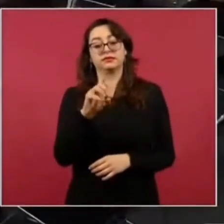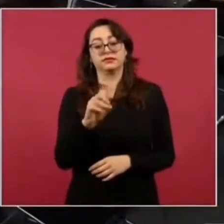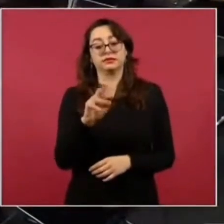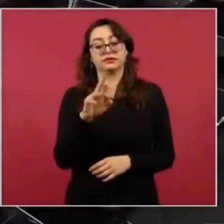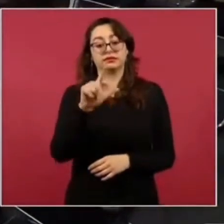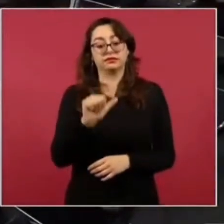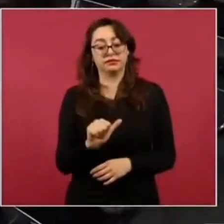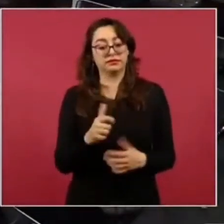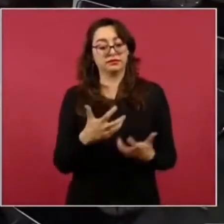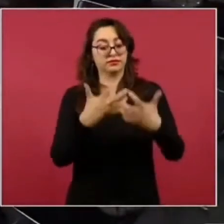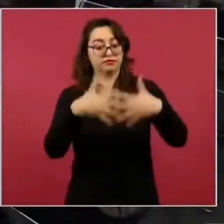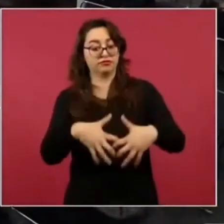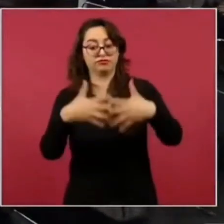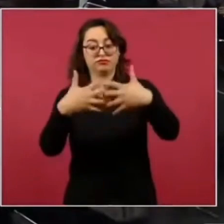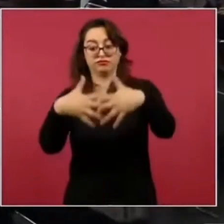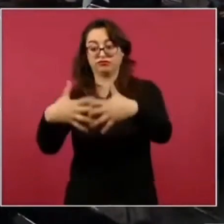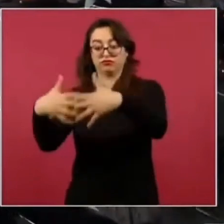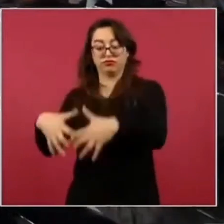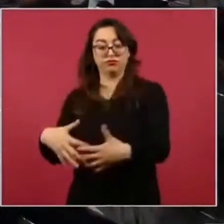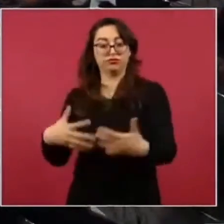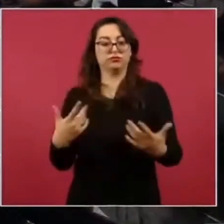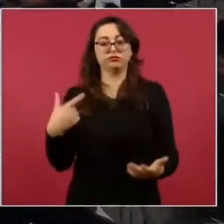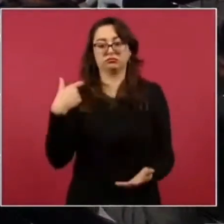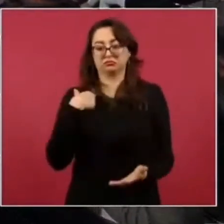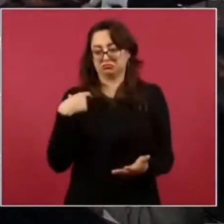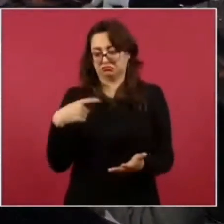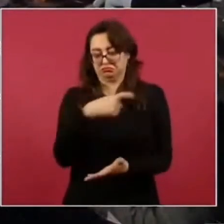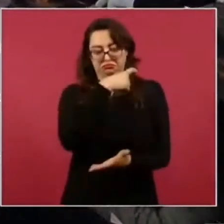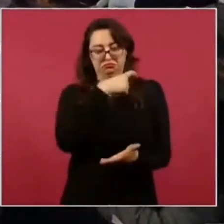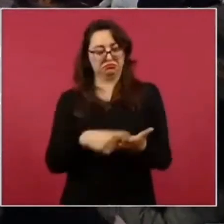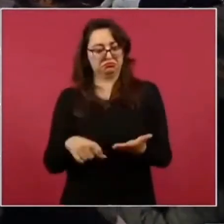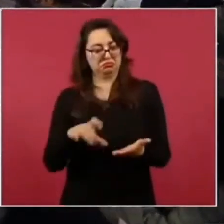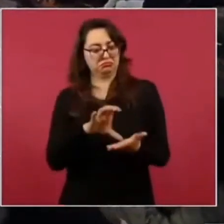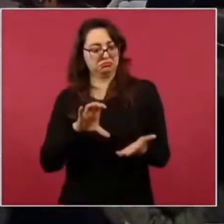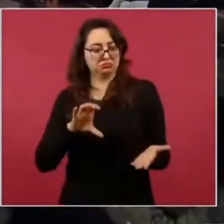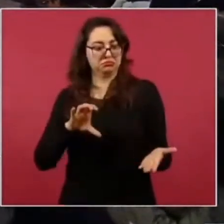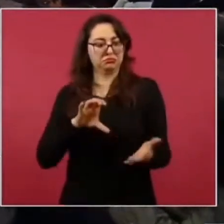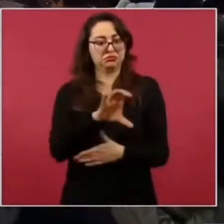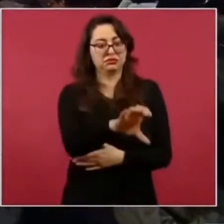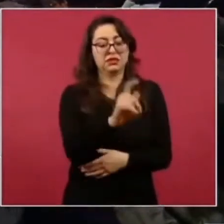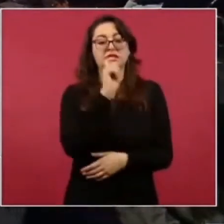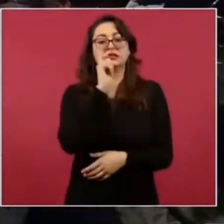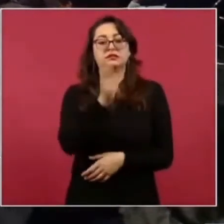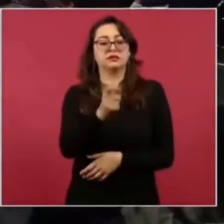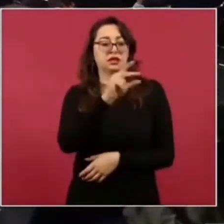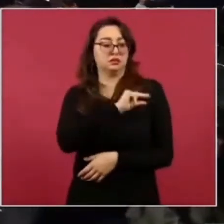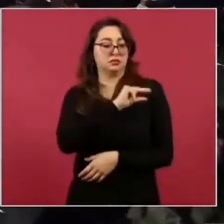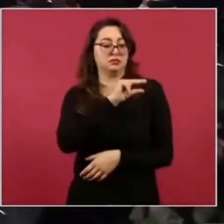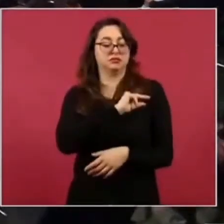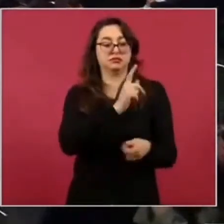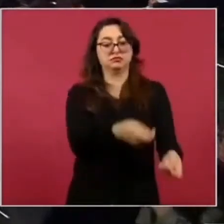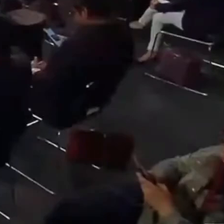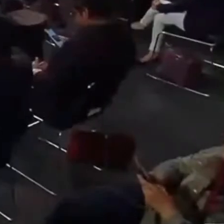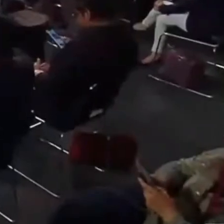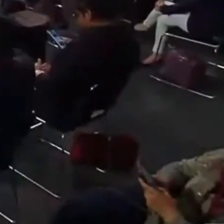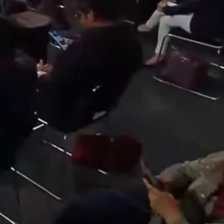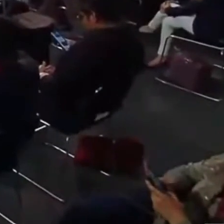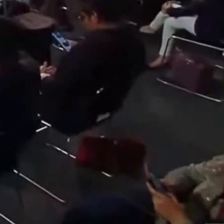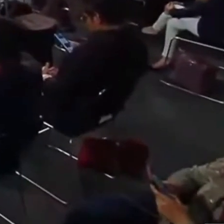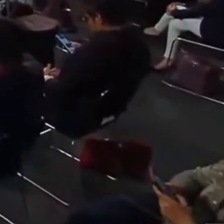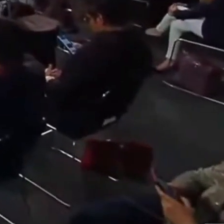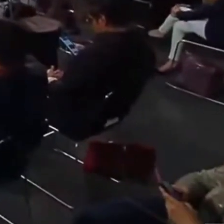va en contra de su política privatizadora. Pues lo que querían era